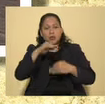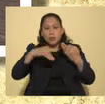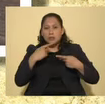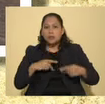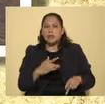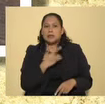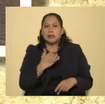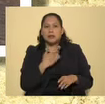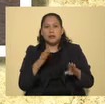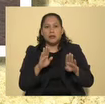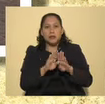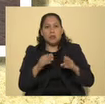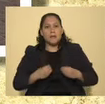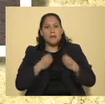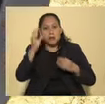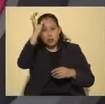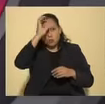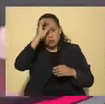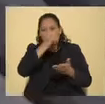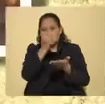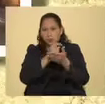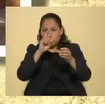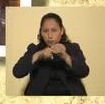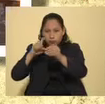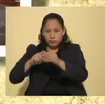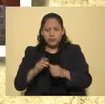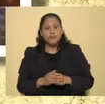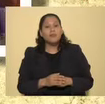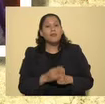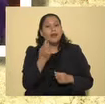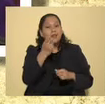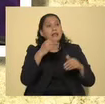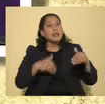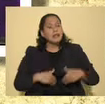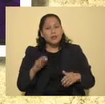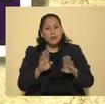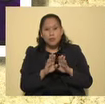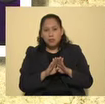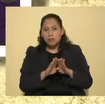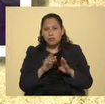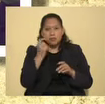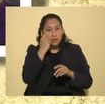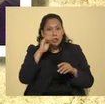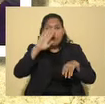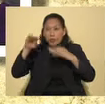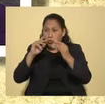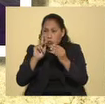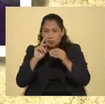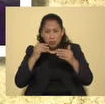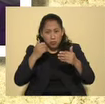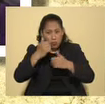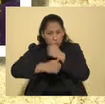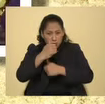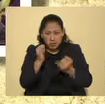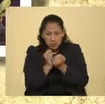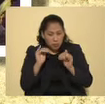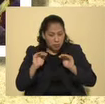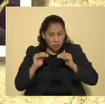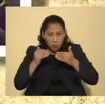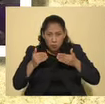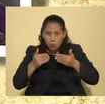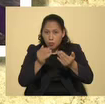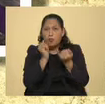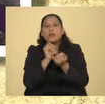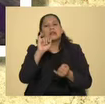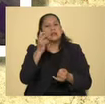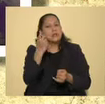parte de la vida cultural de la ciudad. ¿Esta obra estaría al nivel de cualquier lugar del mundo? Sí, por supuesto, por supuesto. Y